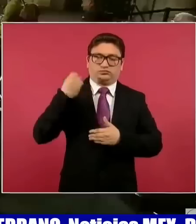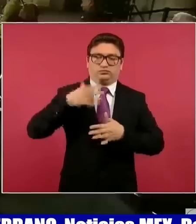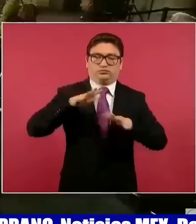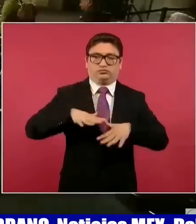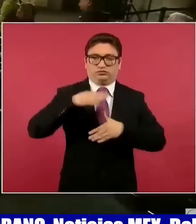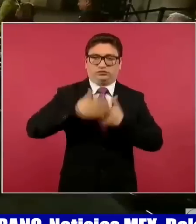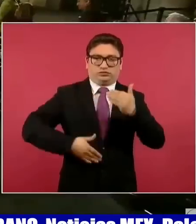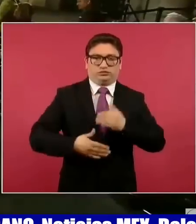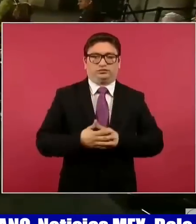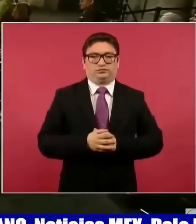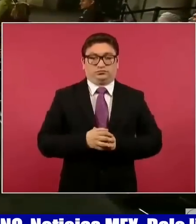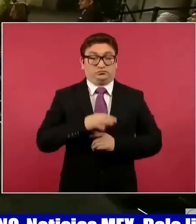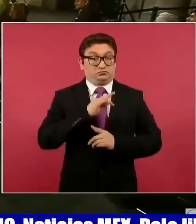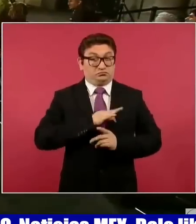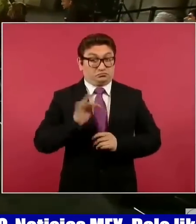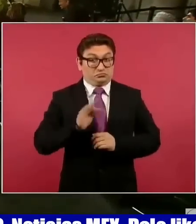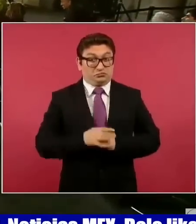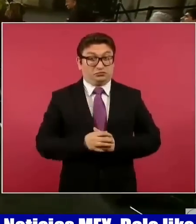es una foto, hombre, ya de...